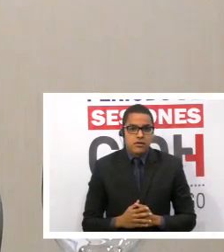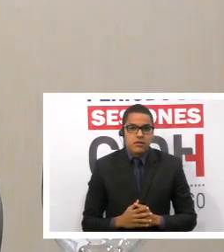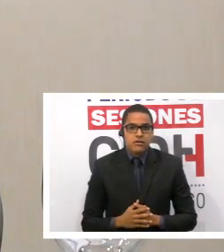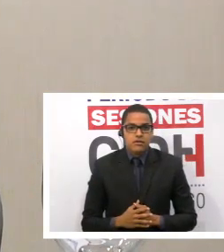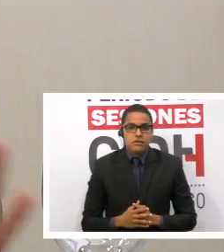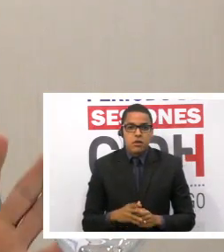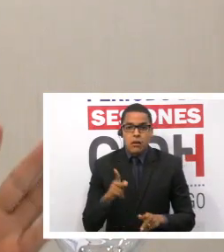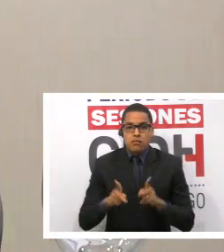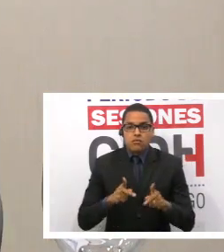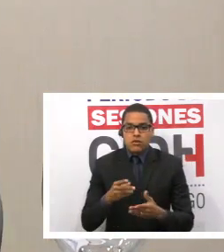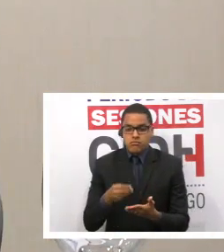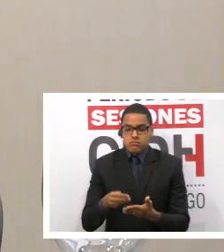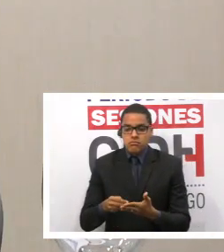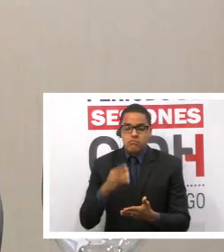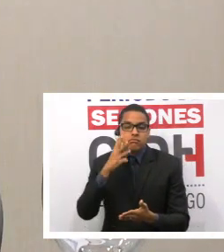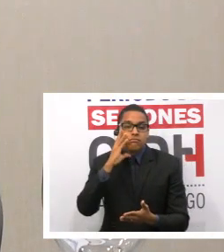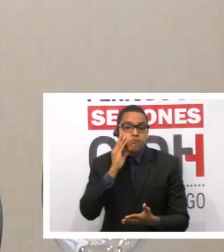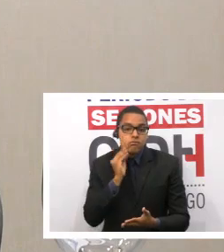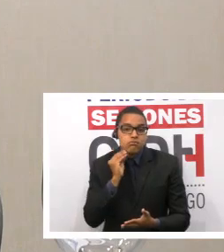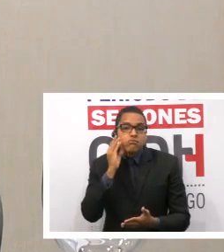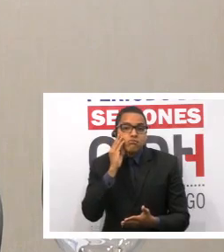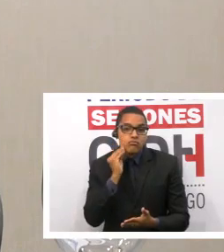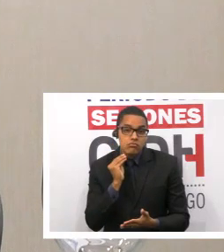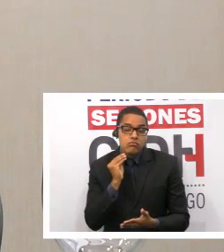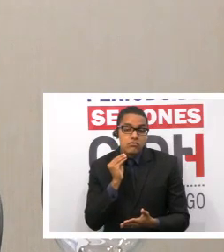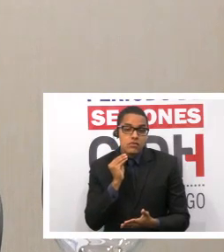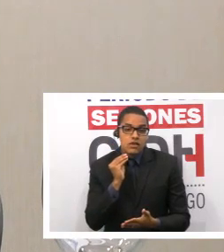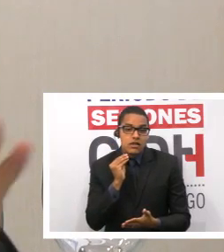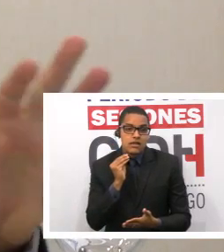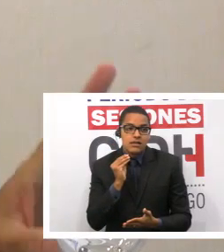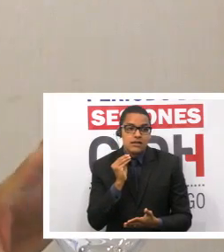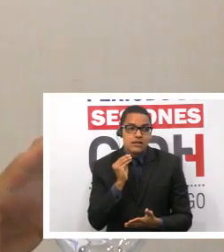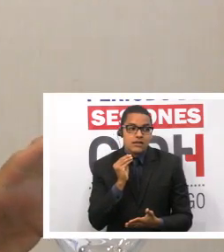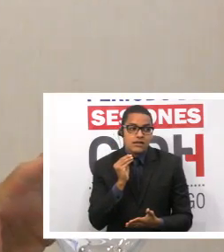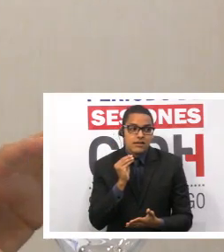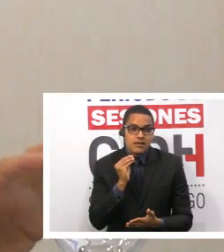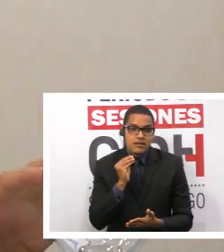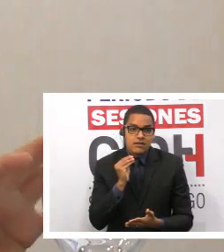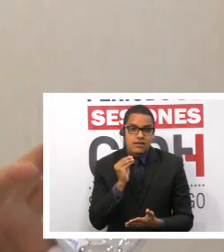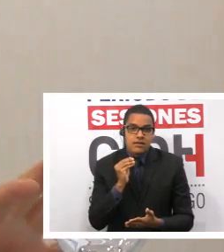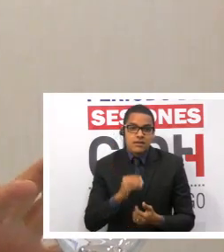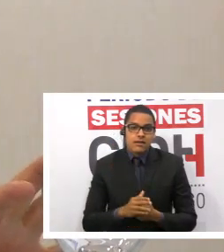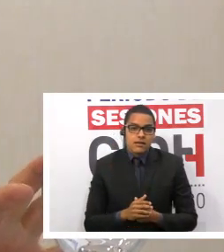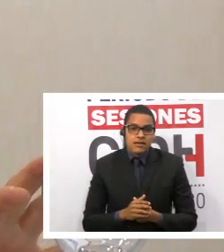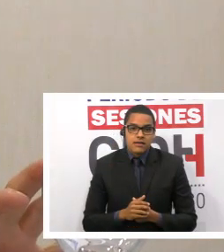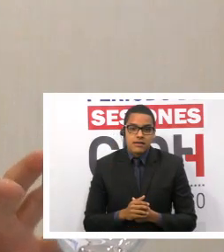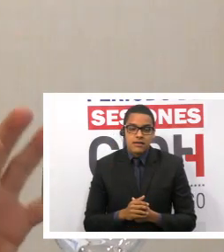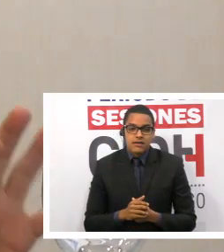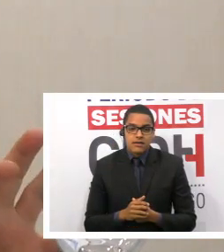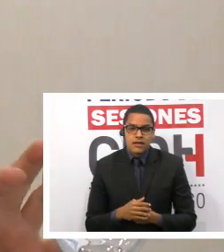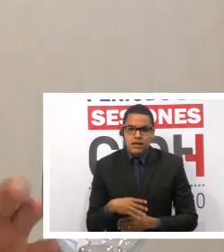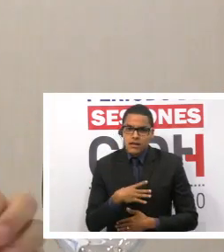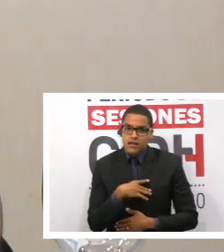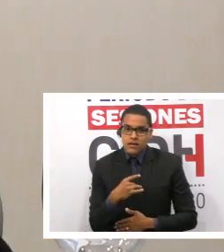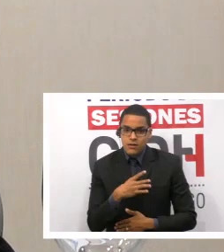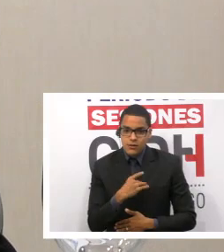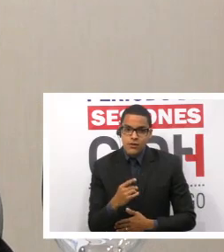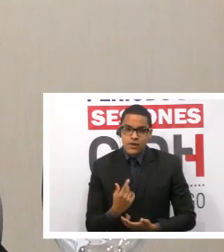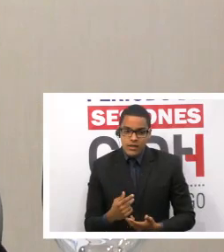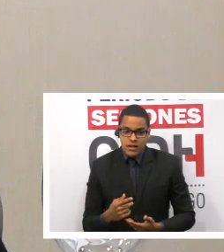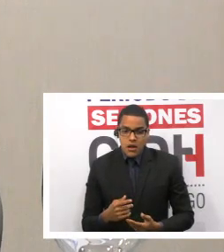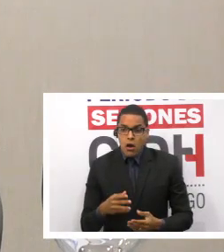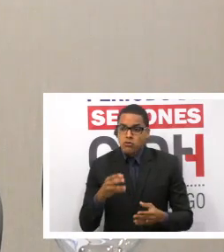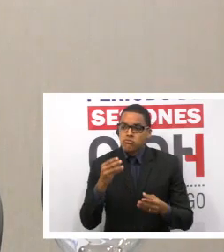poner las cosas muy difíciles creo como para tener el monopolio del poder en este terreno pero no hay que dejarse